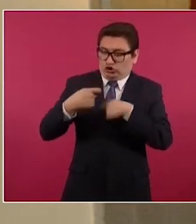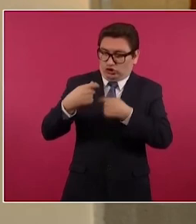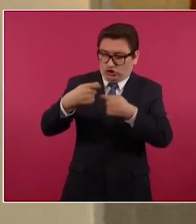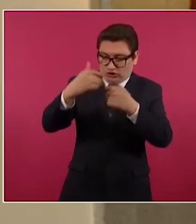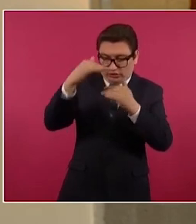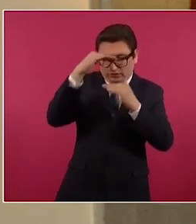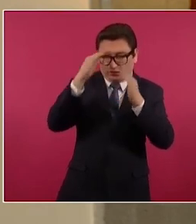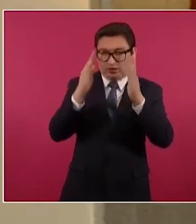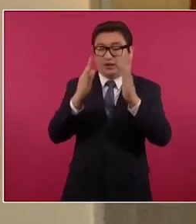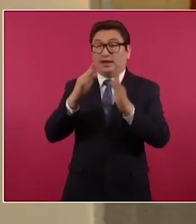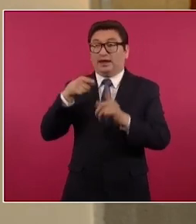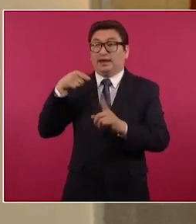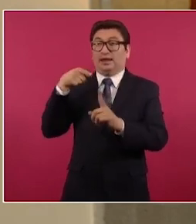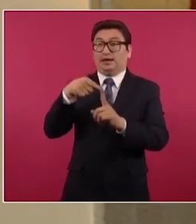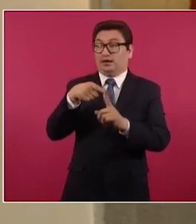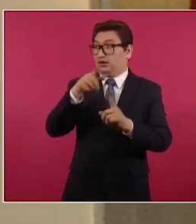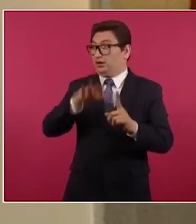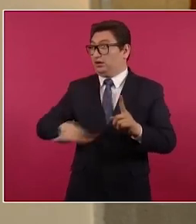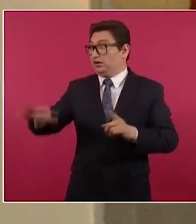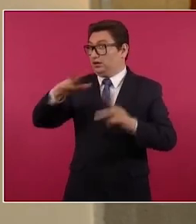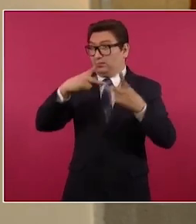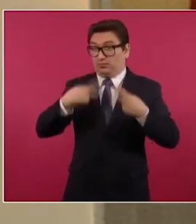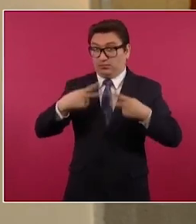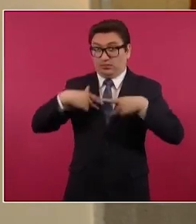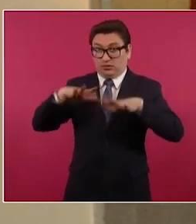mayoría de nuestros pueblos.